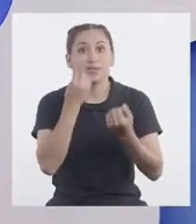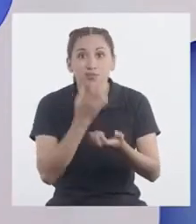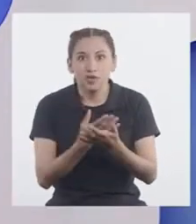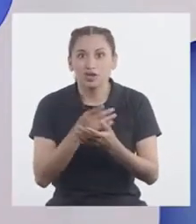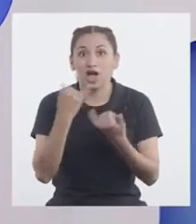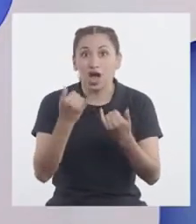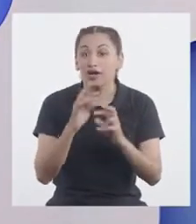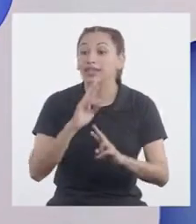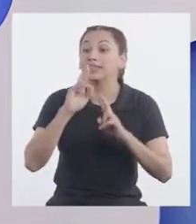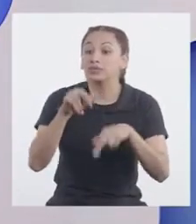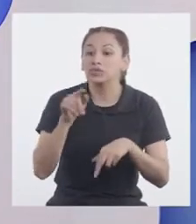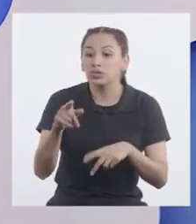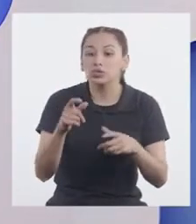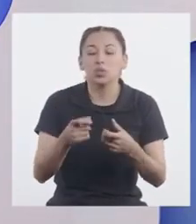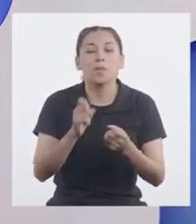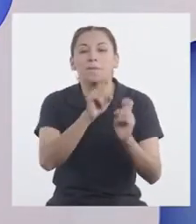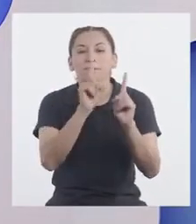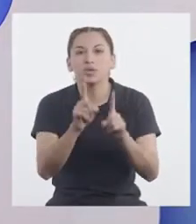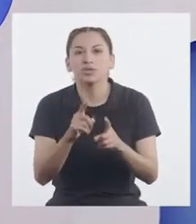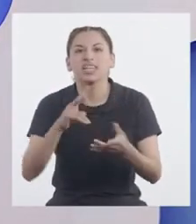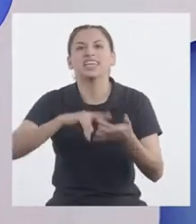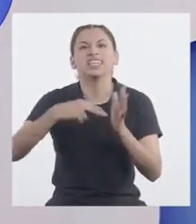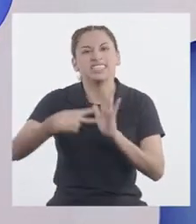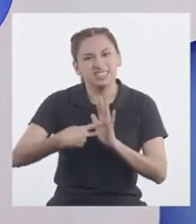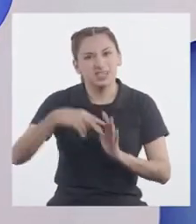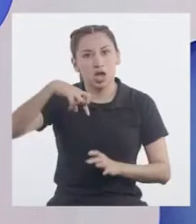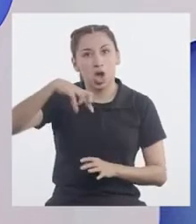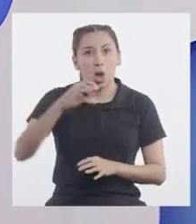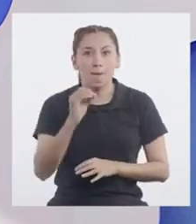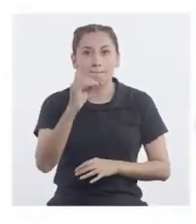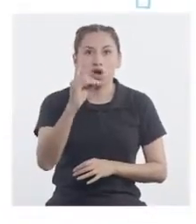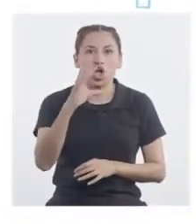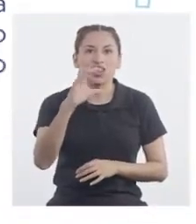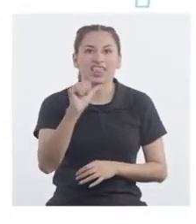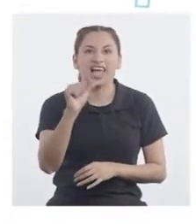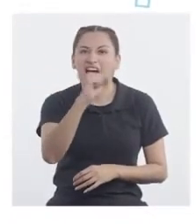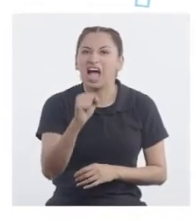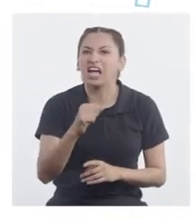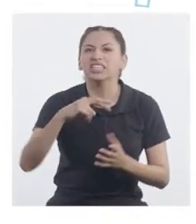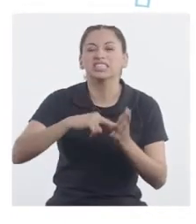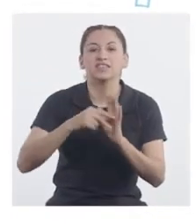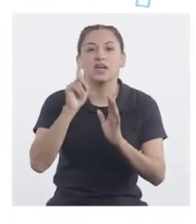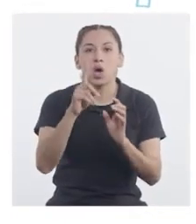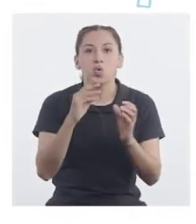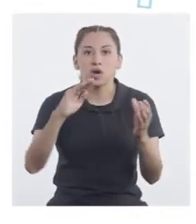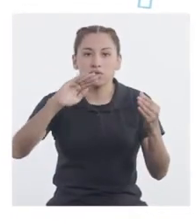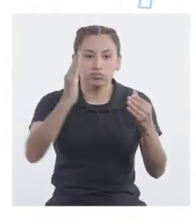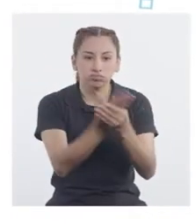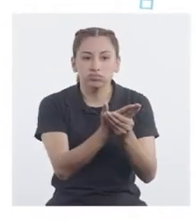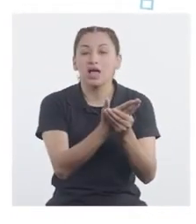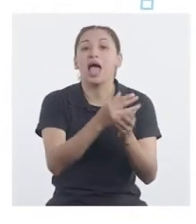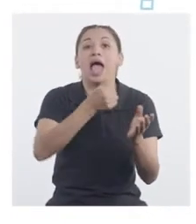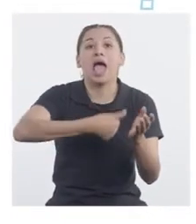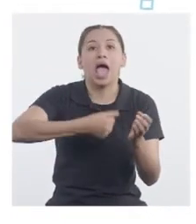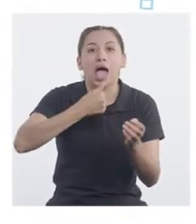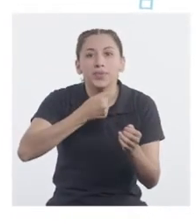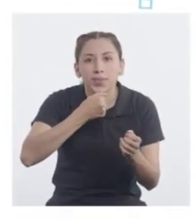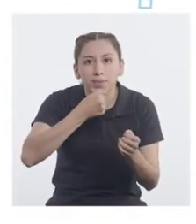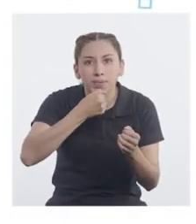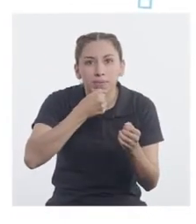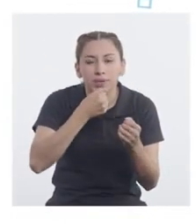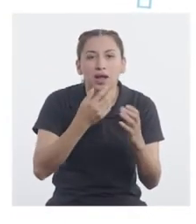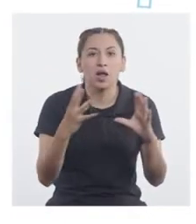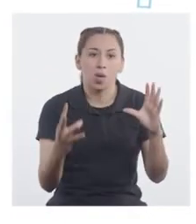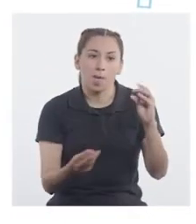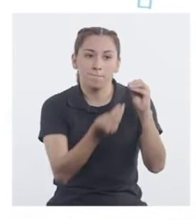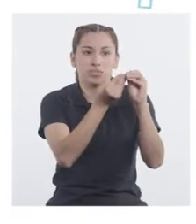Bueno, respondamos a tu gran pregunta, Tocino. ¿Qué es un podcast? Un podcast es un archivo de audio que se publica en una plataforma